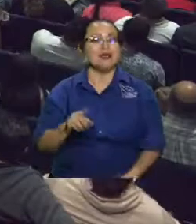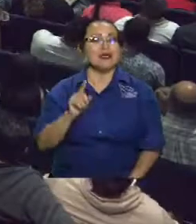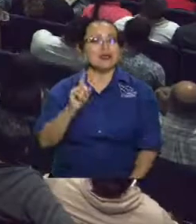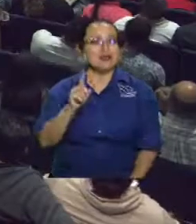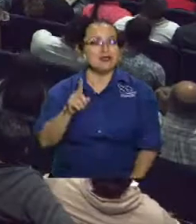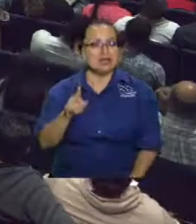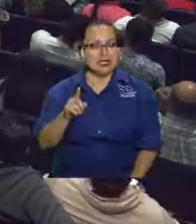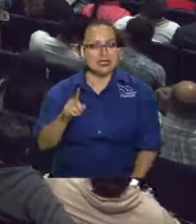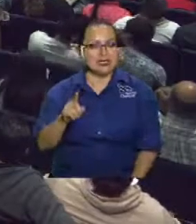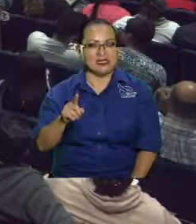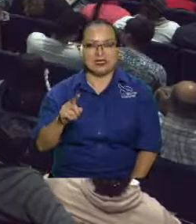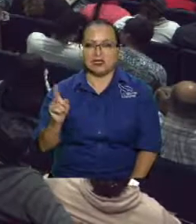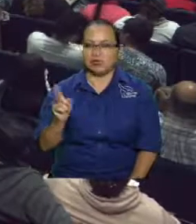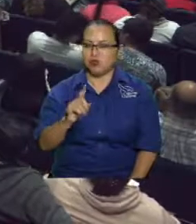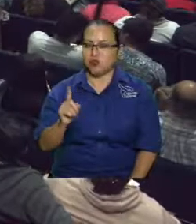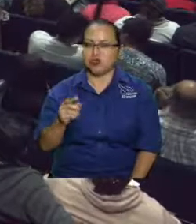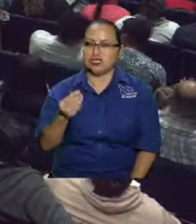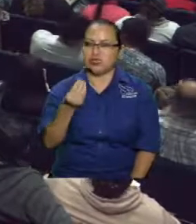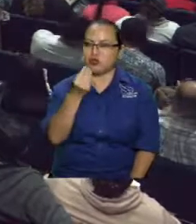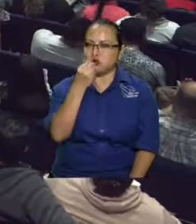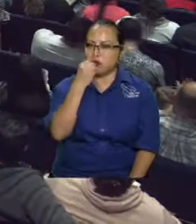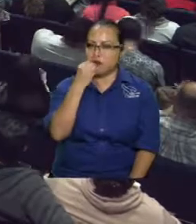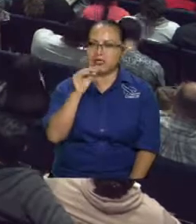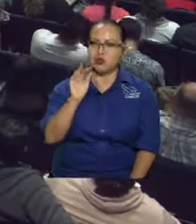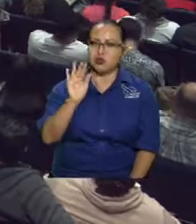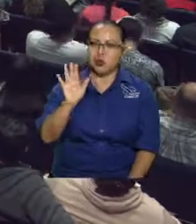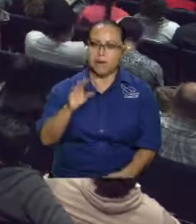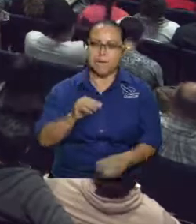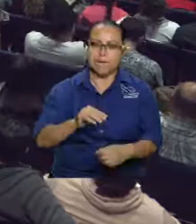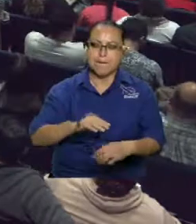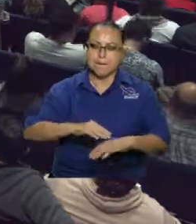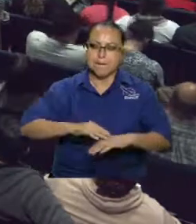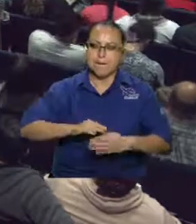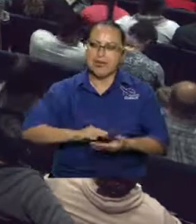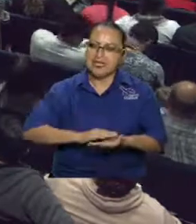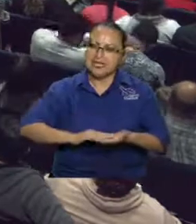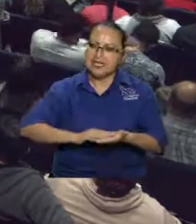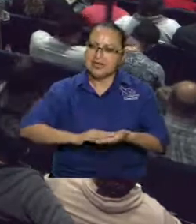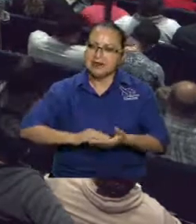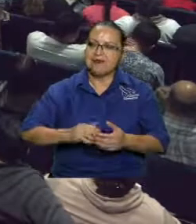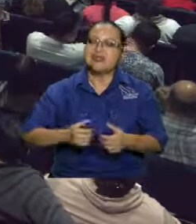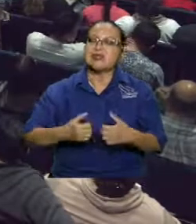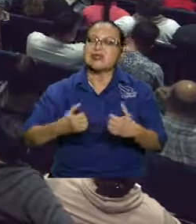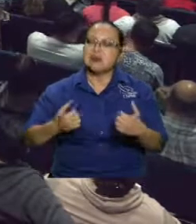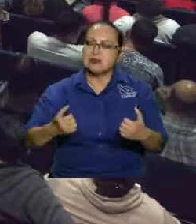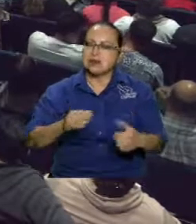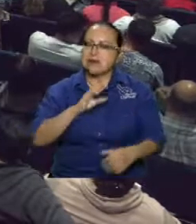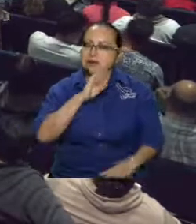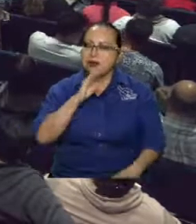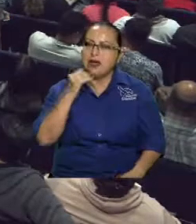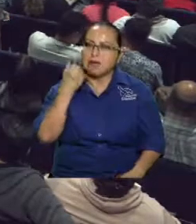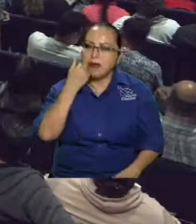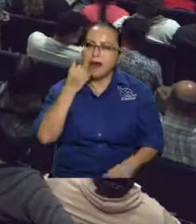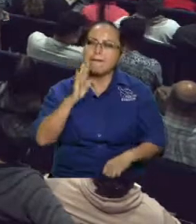de veras. Pero usted se deja de tomar su antihipertensivo, le da un ataque al corazón.